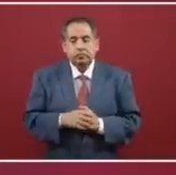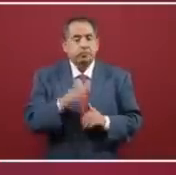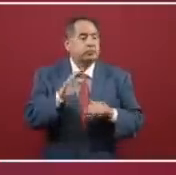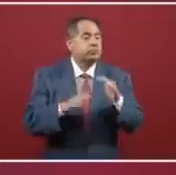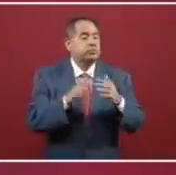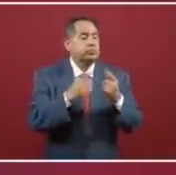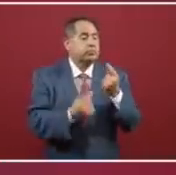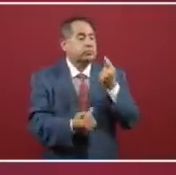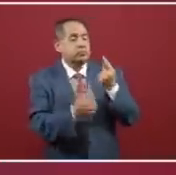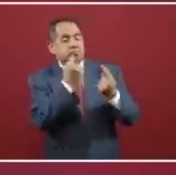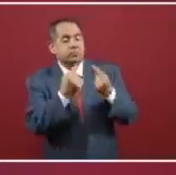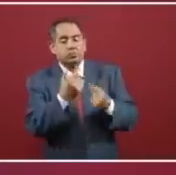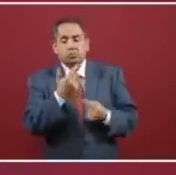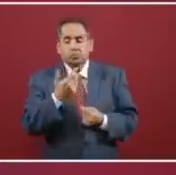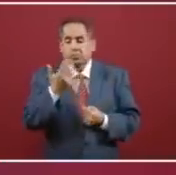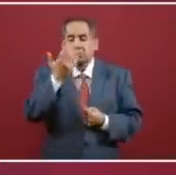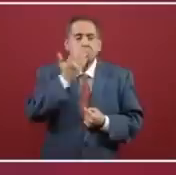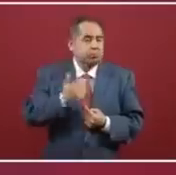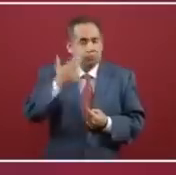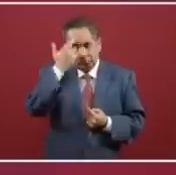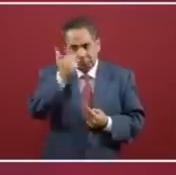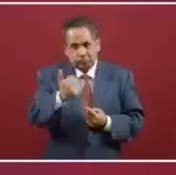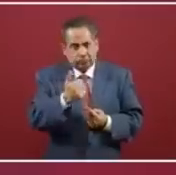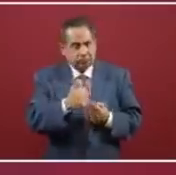cuestionamiento sin fundamento